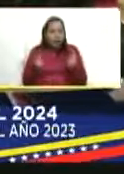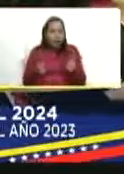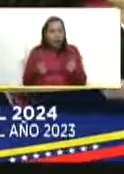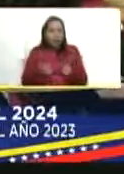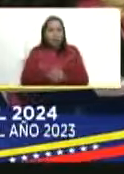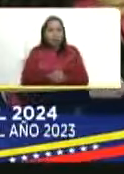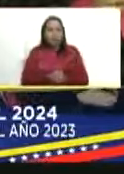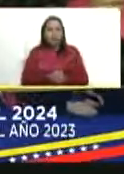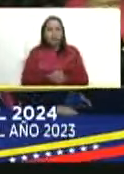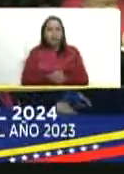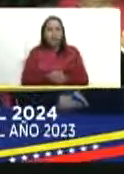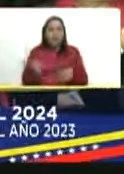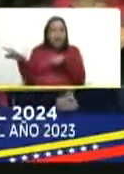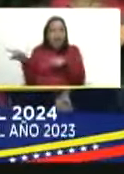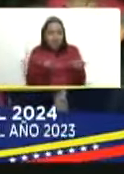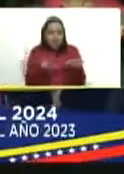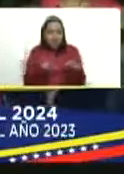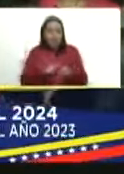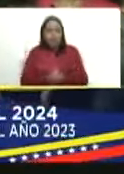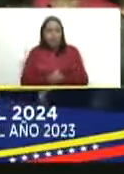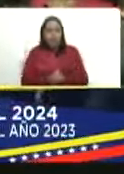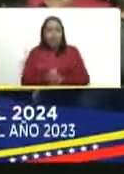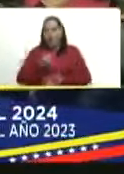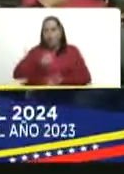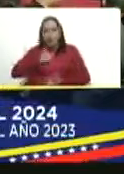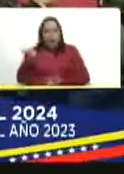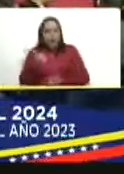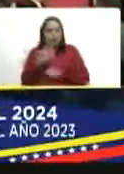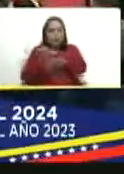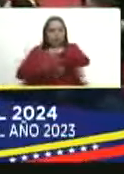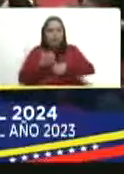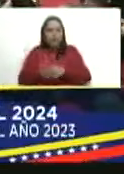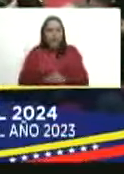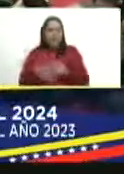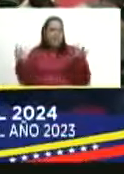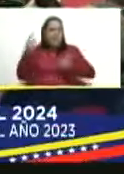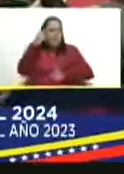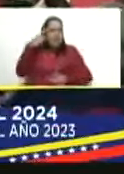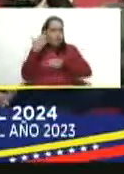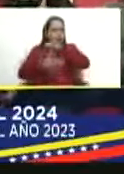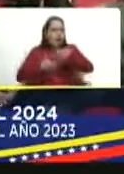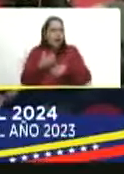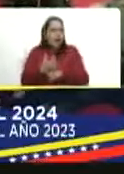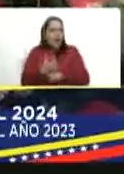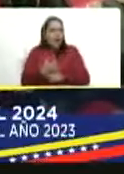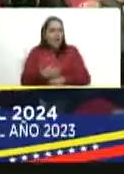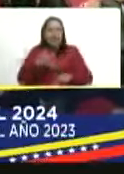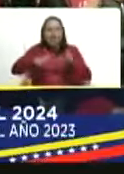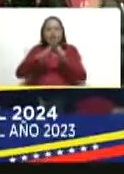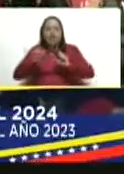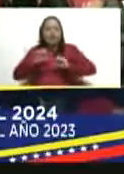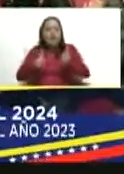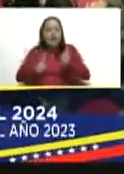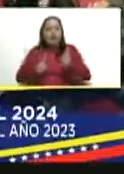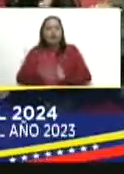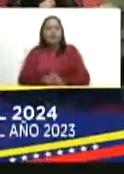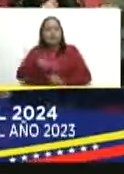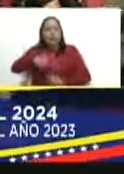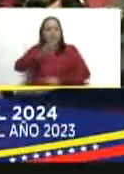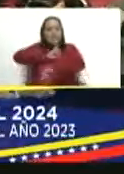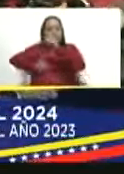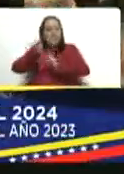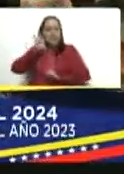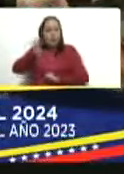y preparado para lo que salga cuando salga y donde salga, para defender la